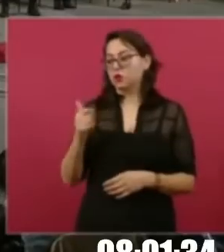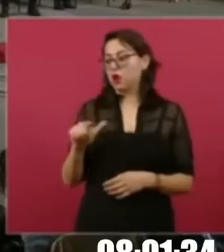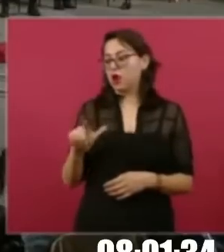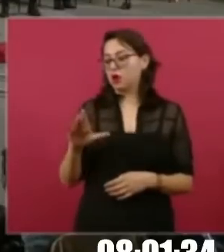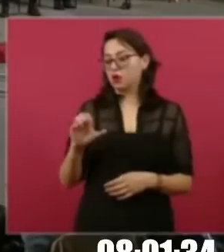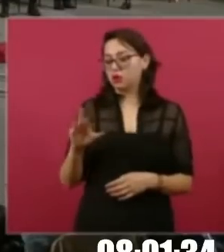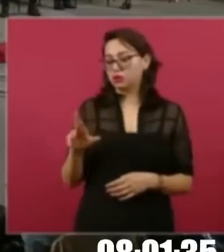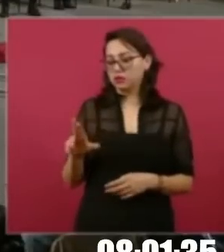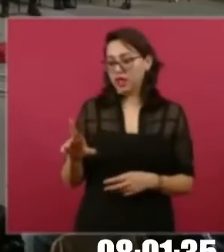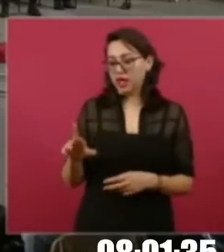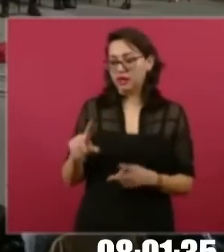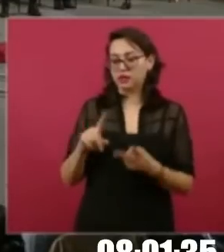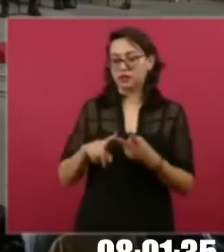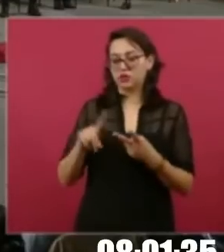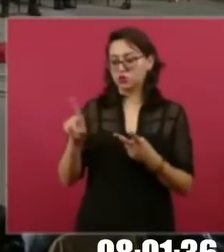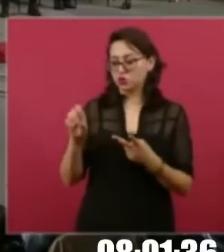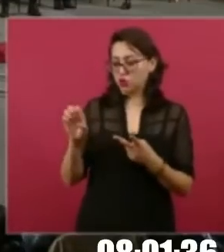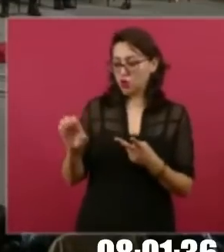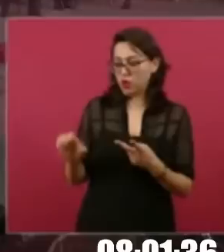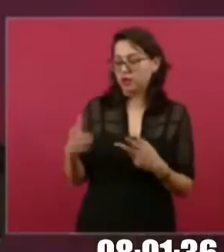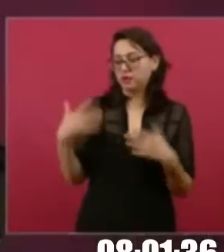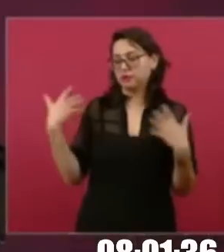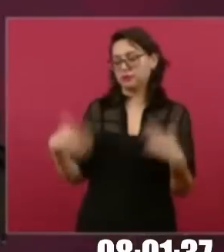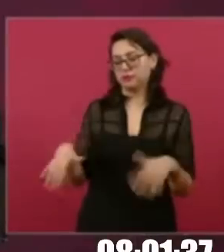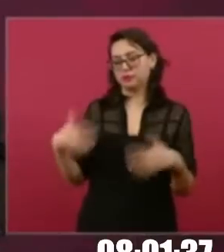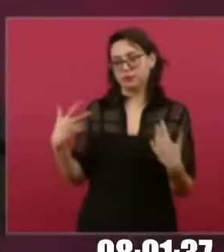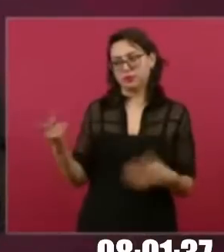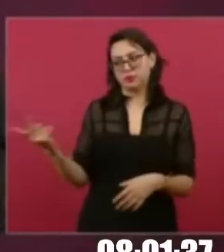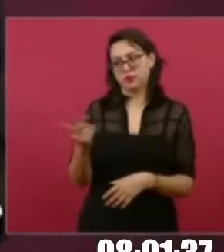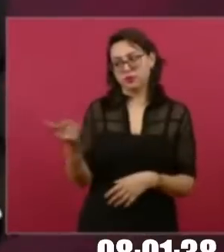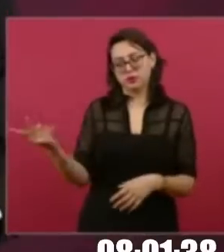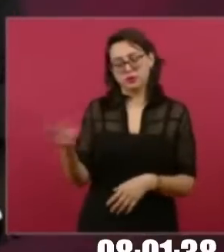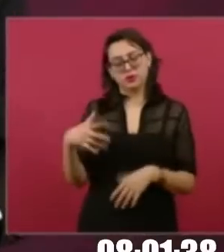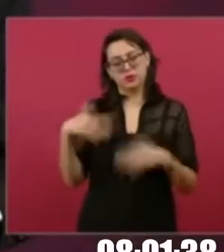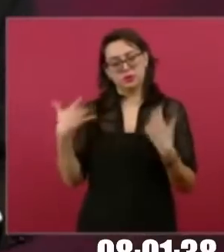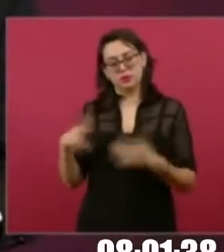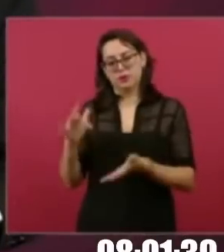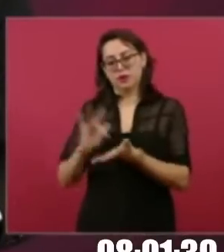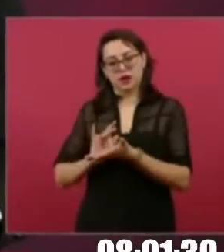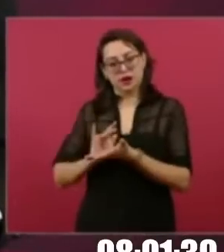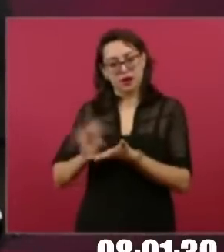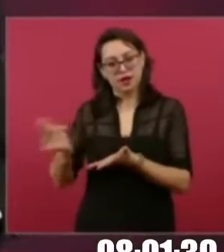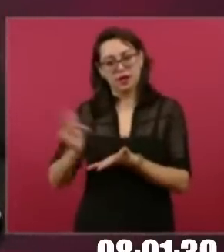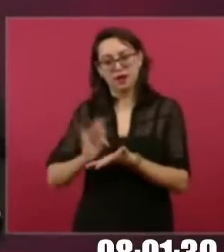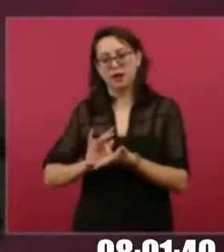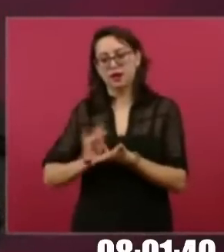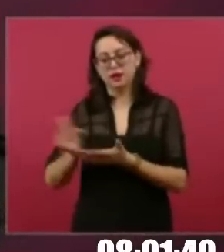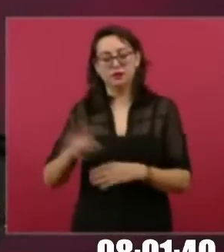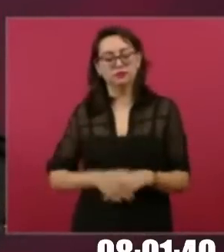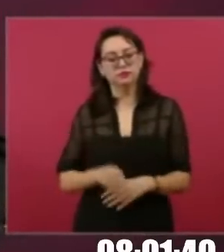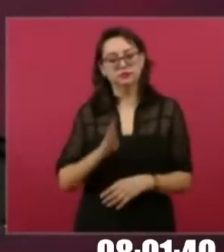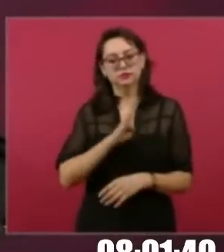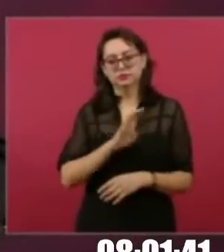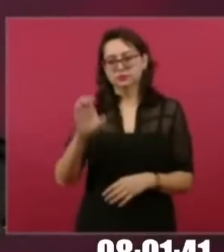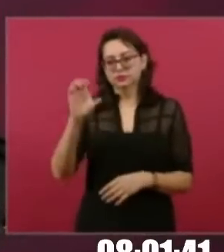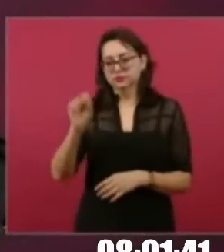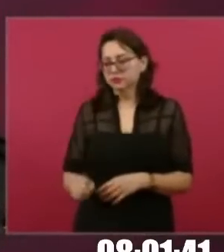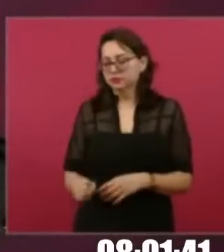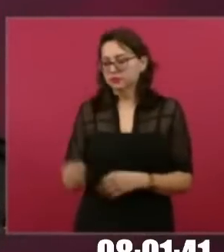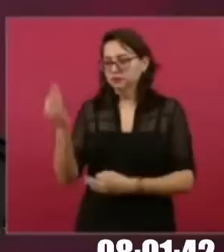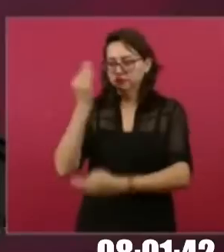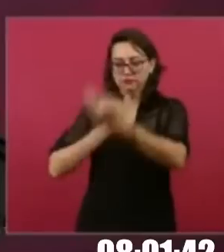Robledo de verdad el trato que hemos recibido en Baja California Sur es un trato de mucho